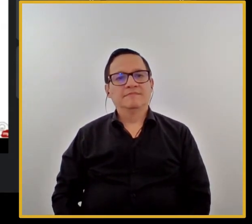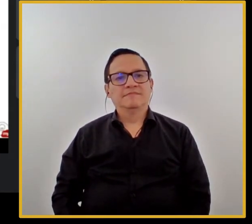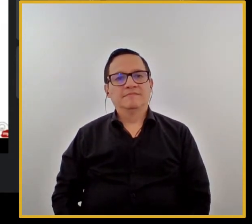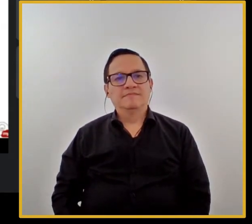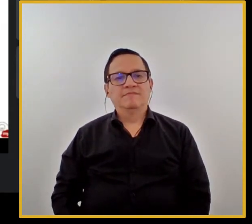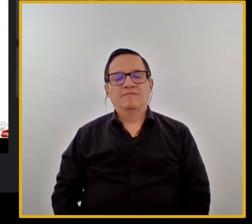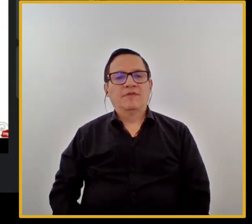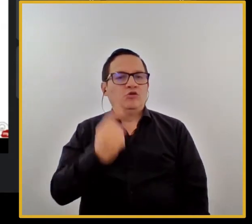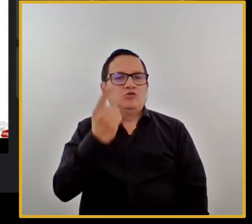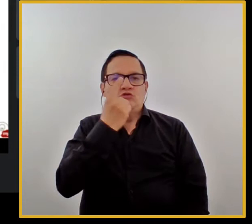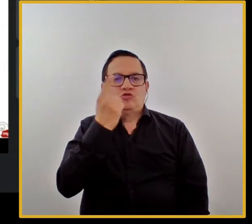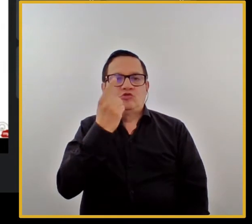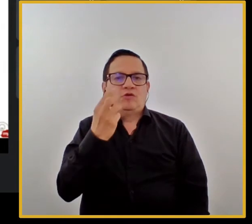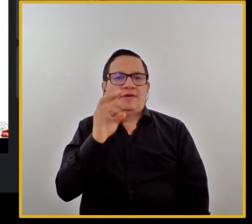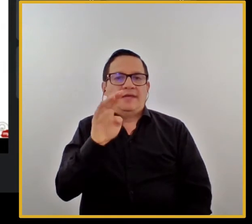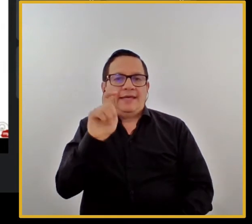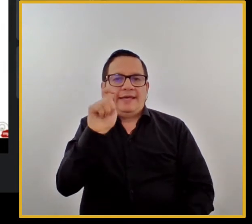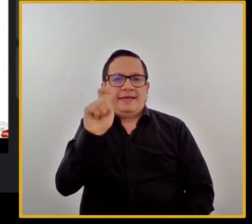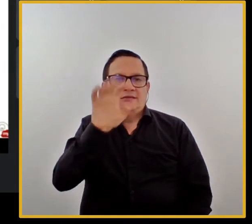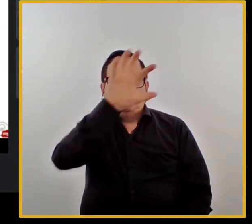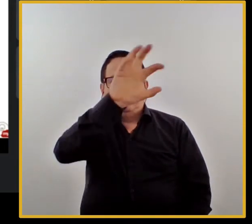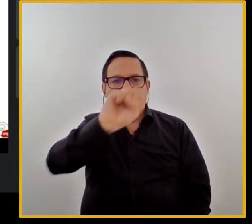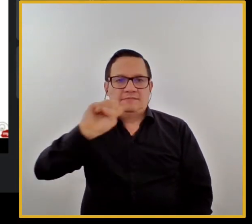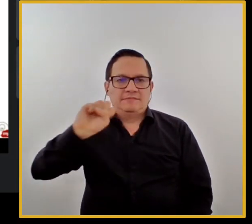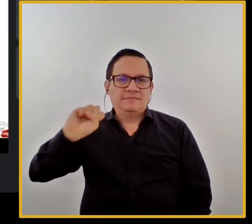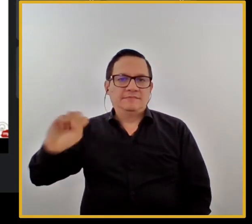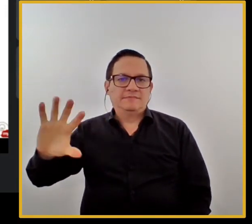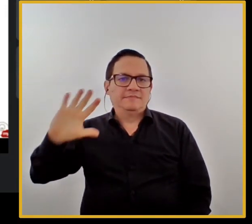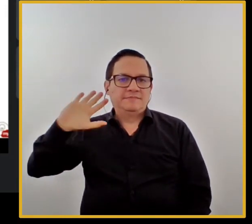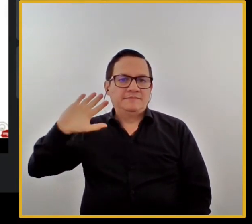Ah, ok, solamente bajar lo que acompaña la X, ¿correcto?